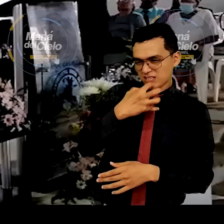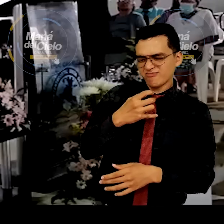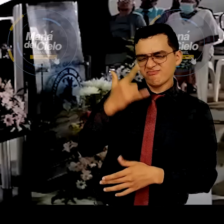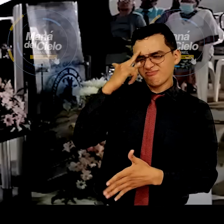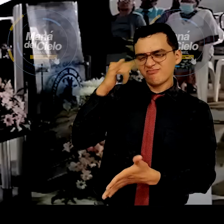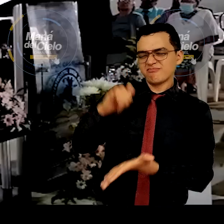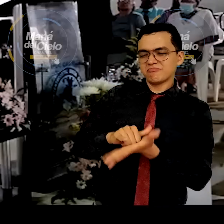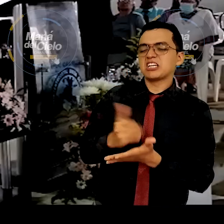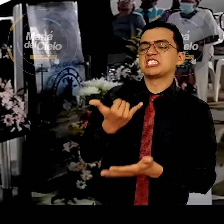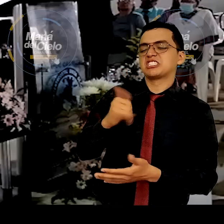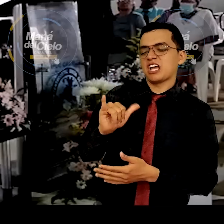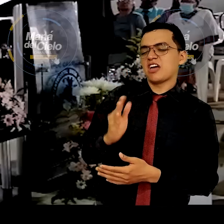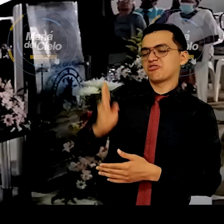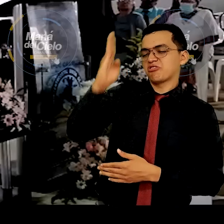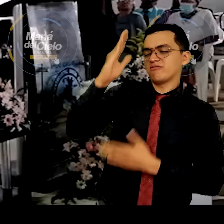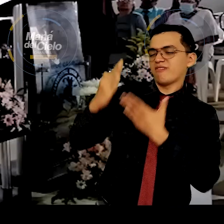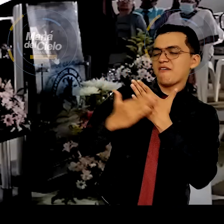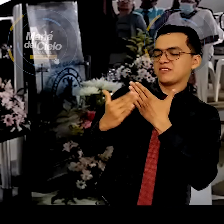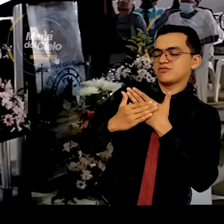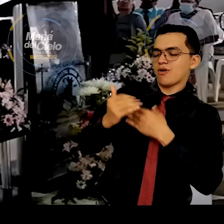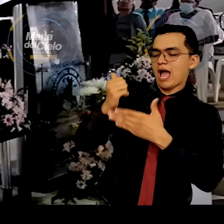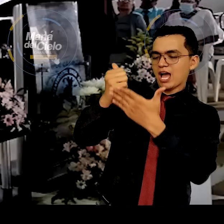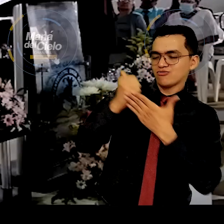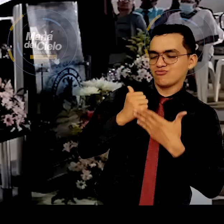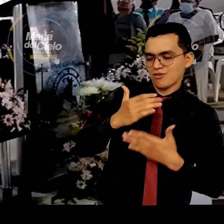Nosotros tenemos aquí un Dios que es real.